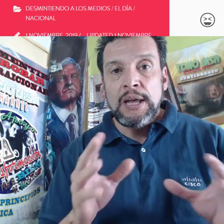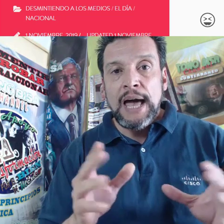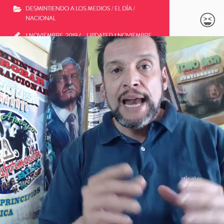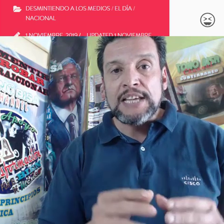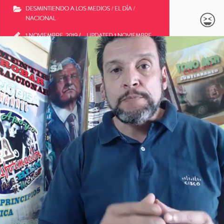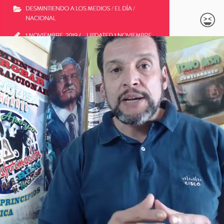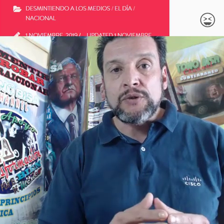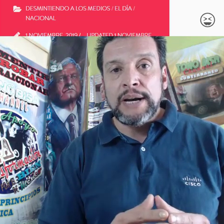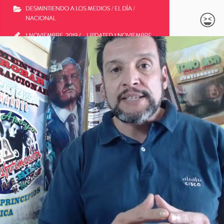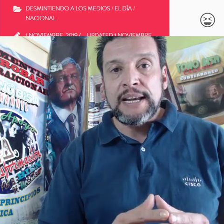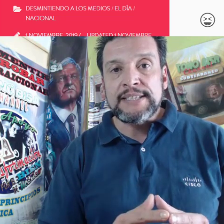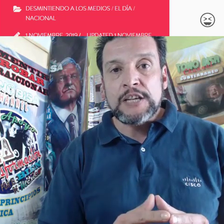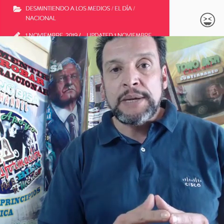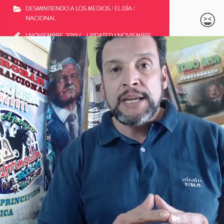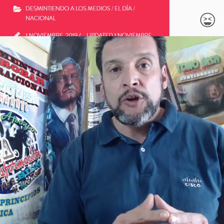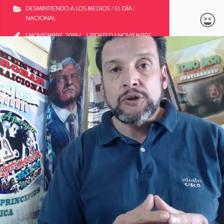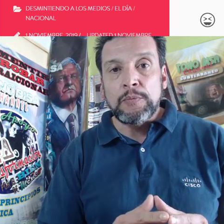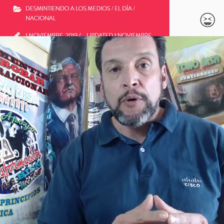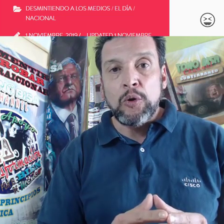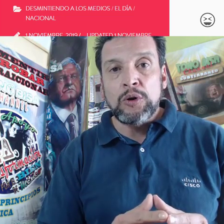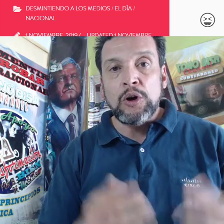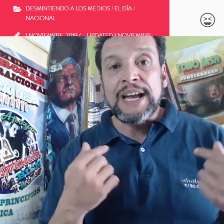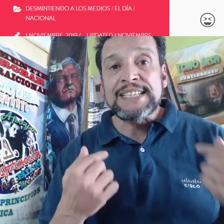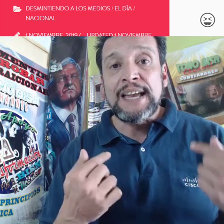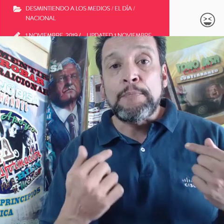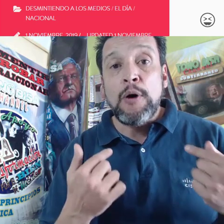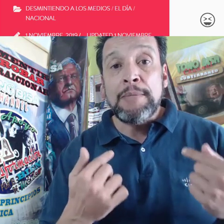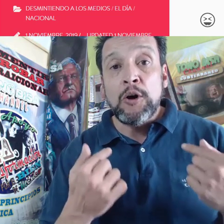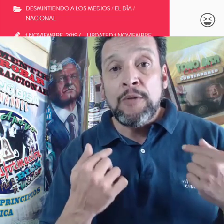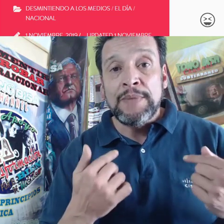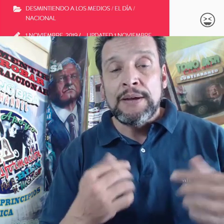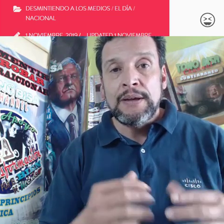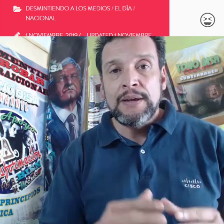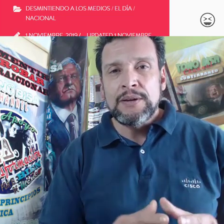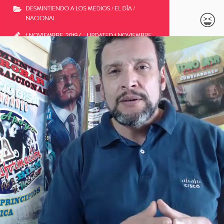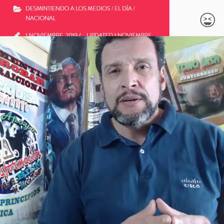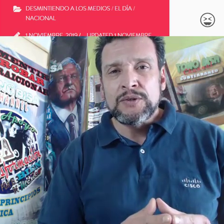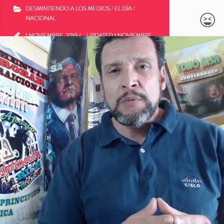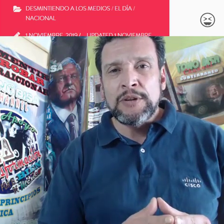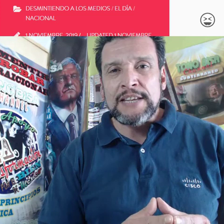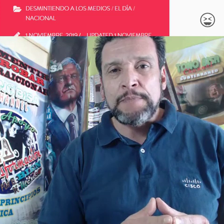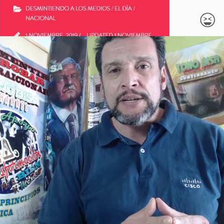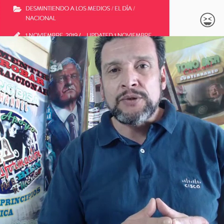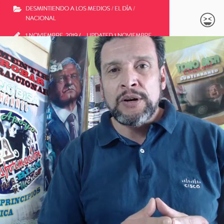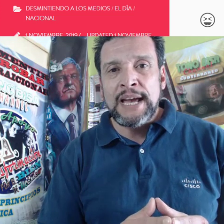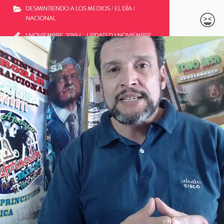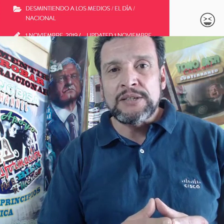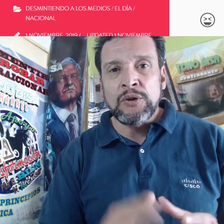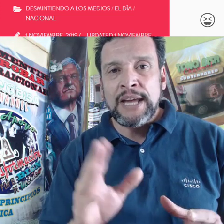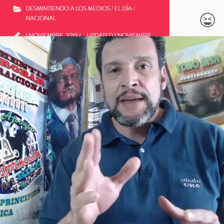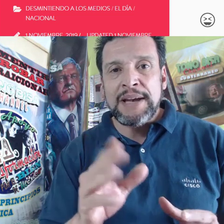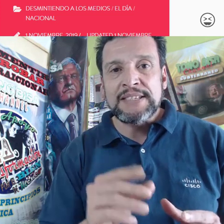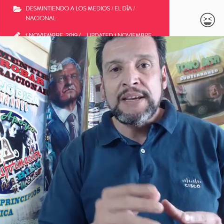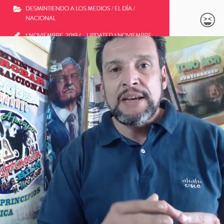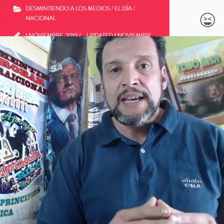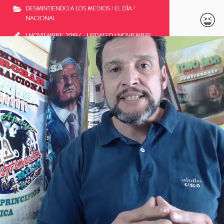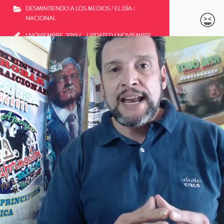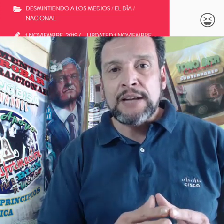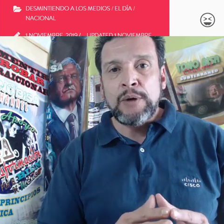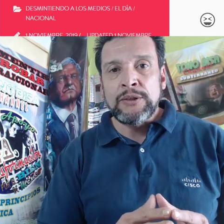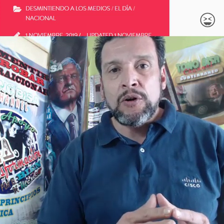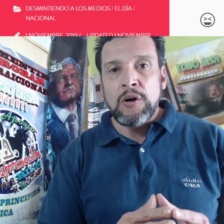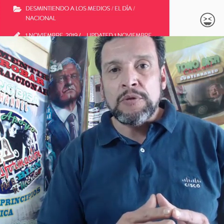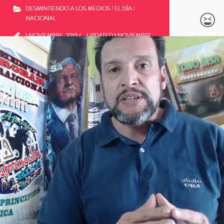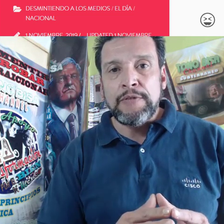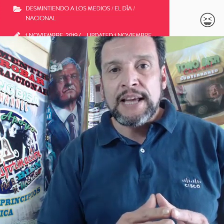todo a las personas que le estás vendiendo tu producto, que es el pueblo. Somos las personas, no nada más